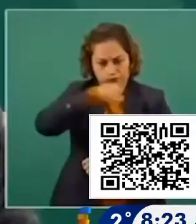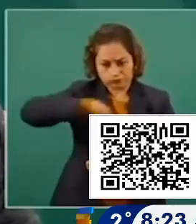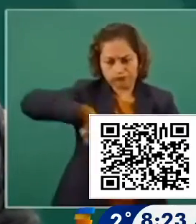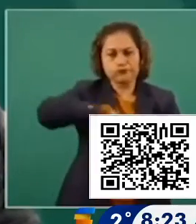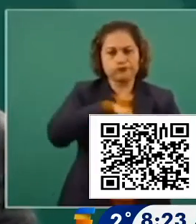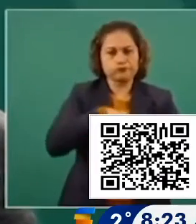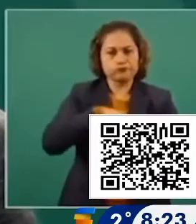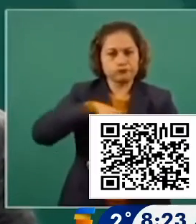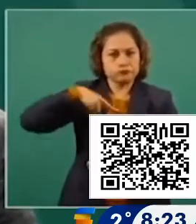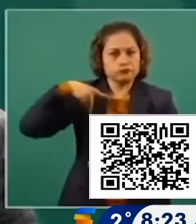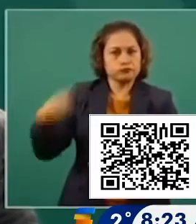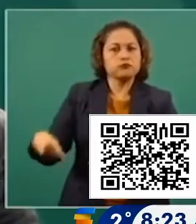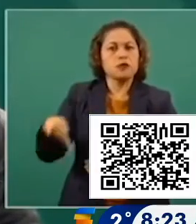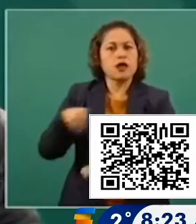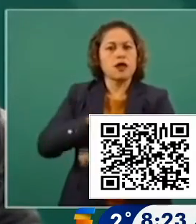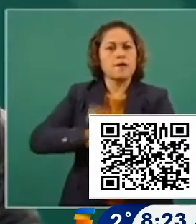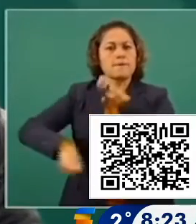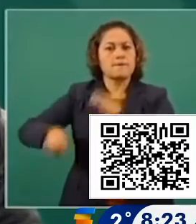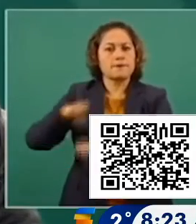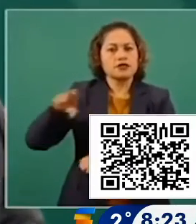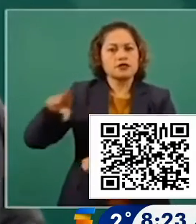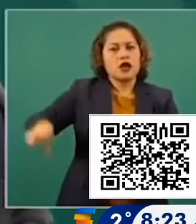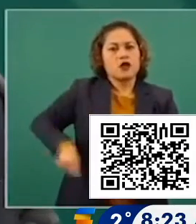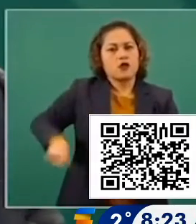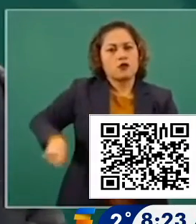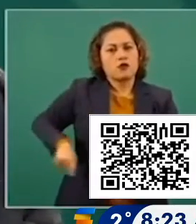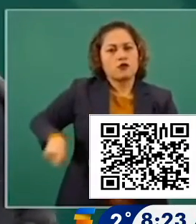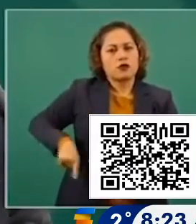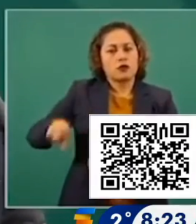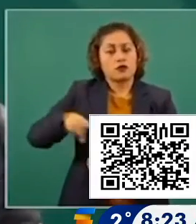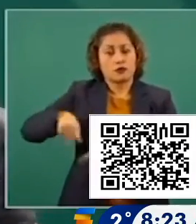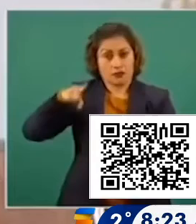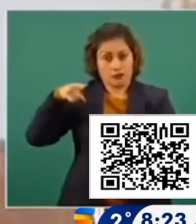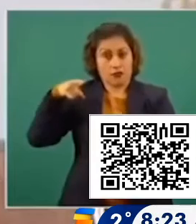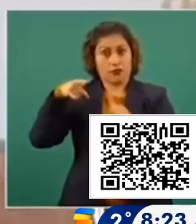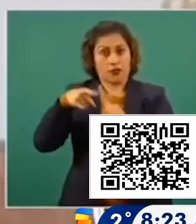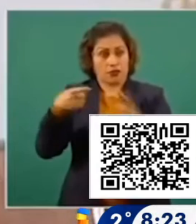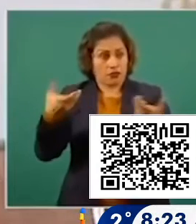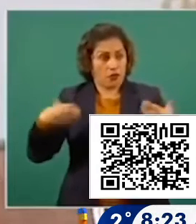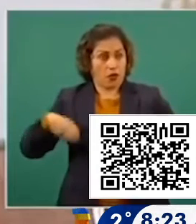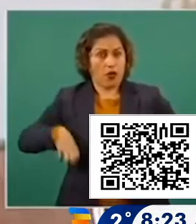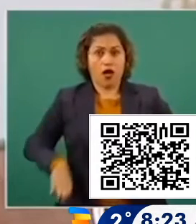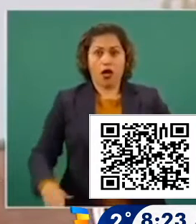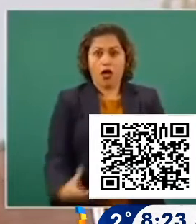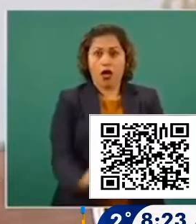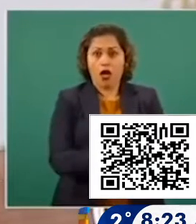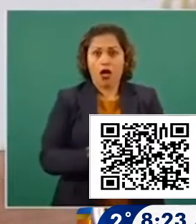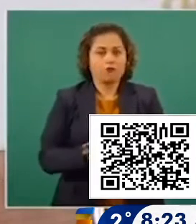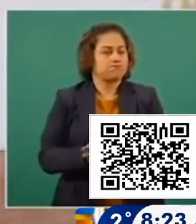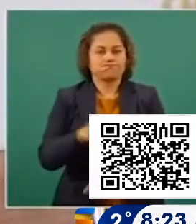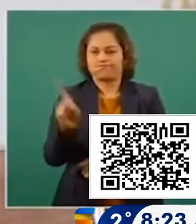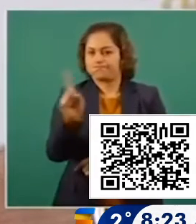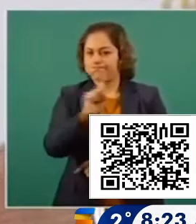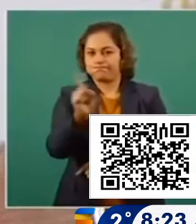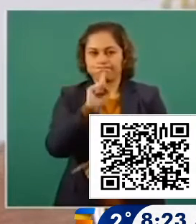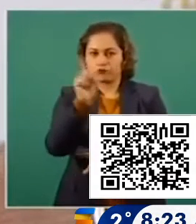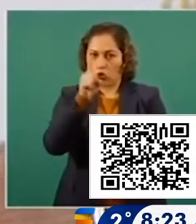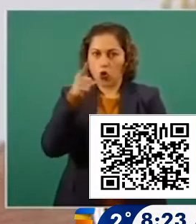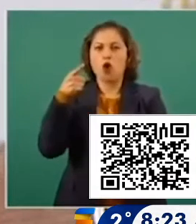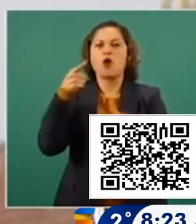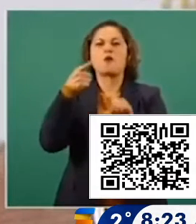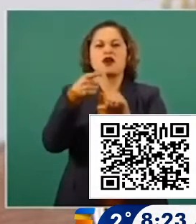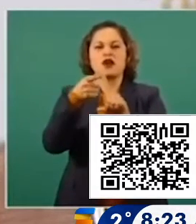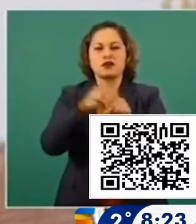En Ciudad de México, el presidente Andrés Manuel López Obrador pidió a la población ahorrar energía eléctrica de 6 de la tarde a 11 de la